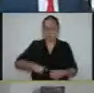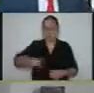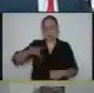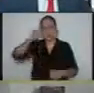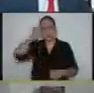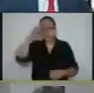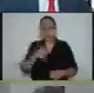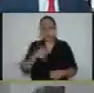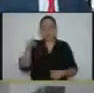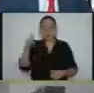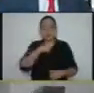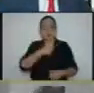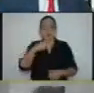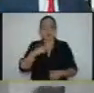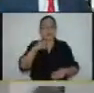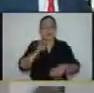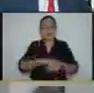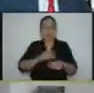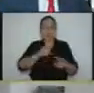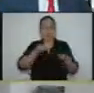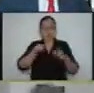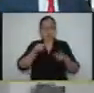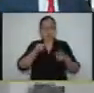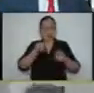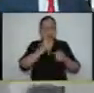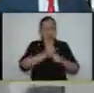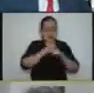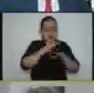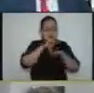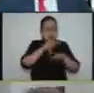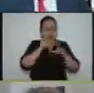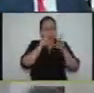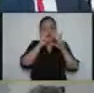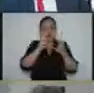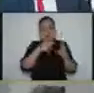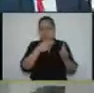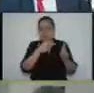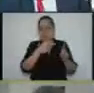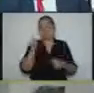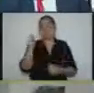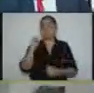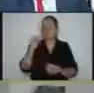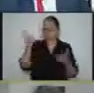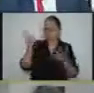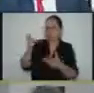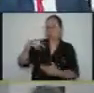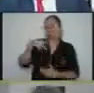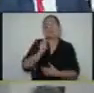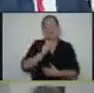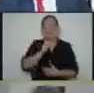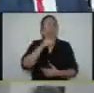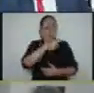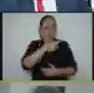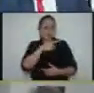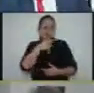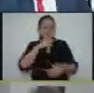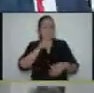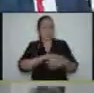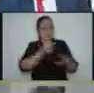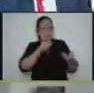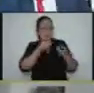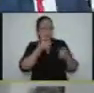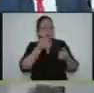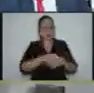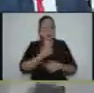debe controlar este tipo de información sobre cómo lo está haciendo, sin duda, porque